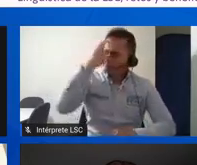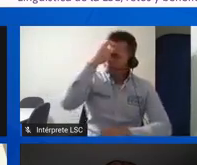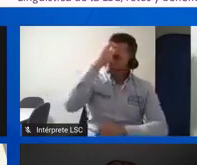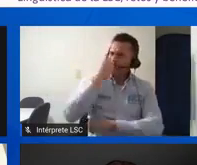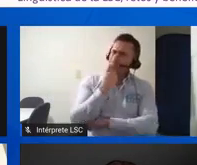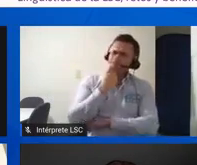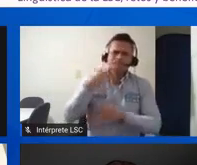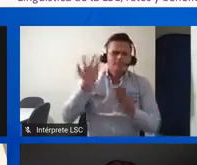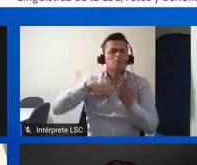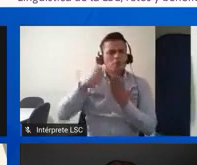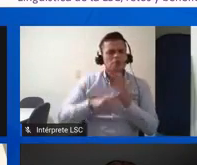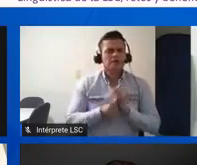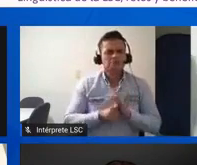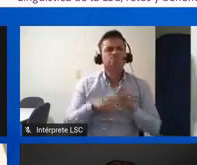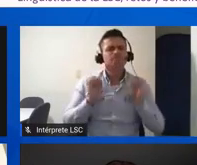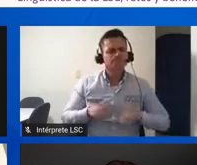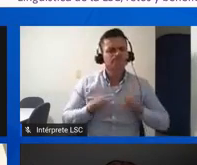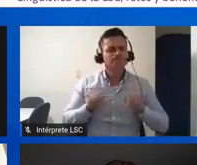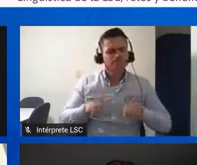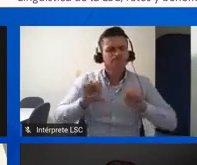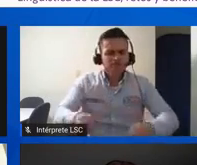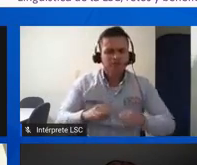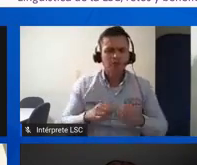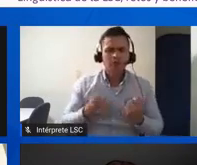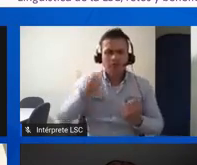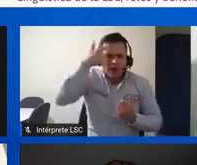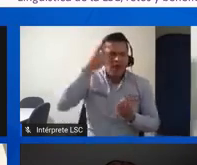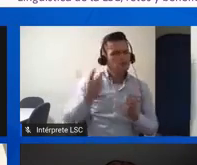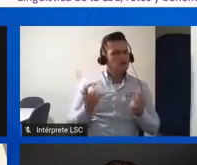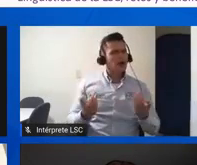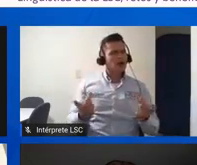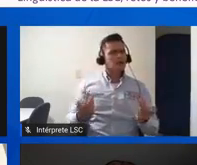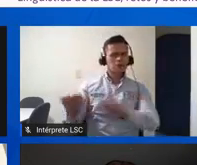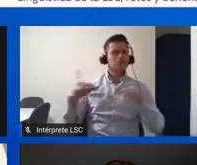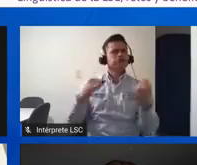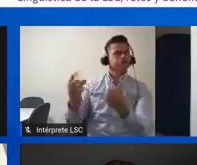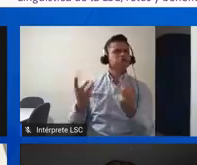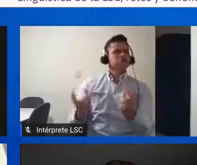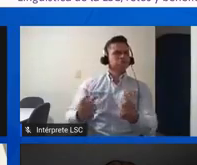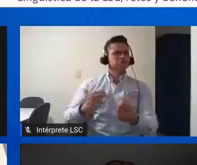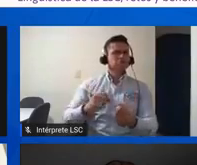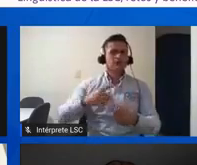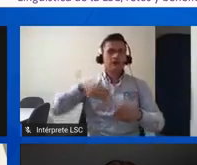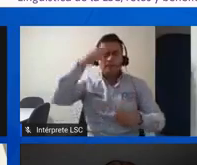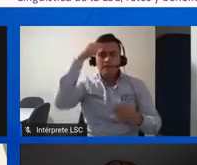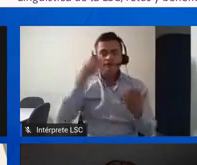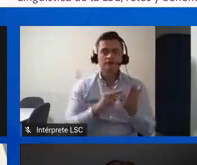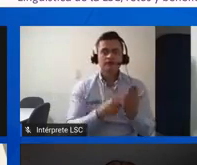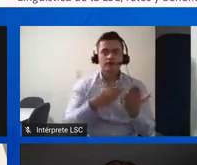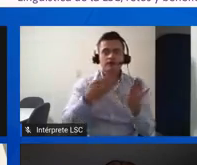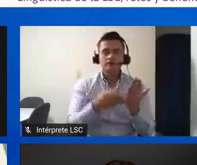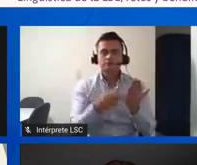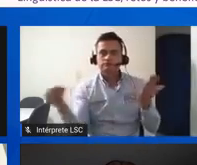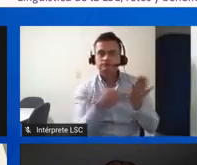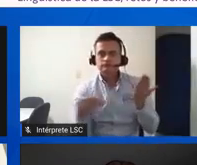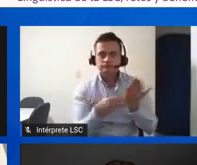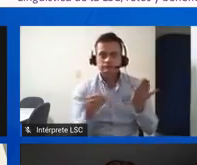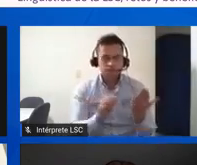estaban aprobando proyectos de ley a un ritmo relativamente rápido, íbamos a salir tipo 10 de la